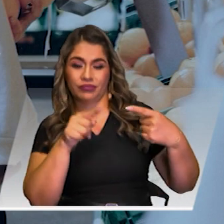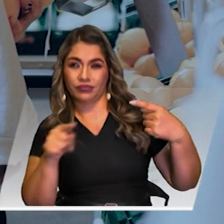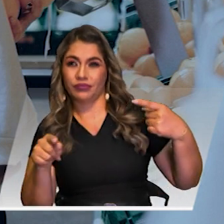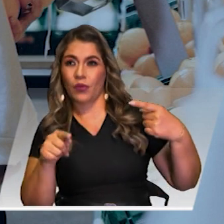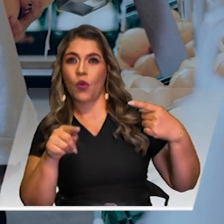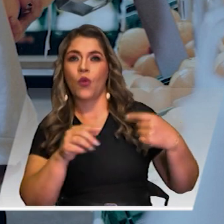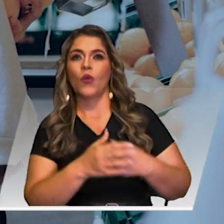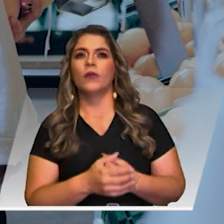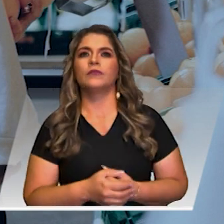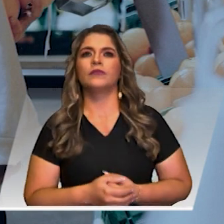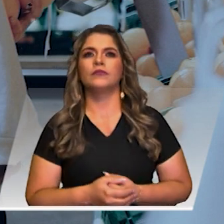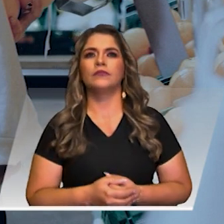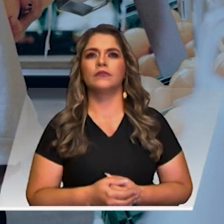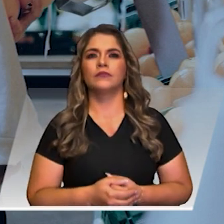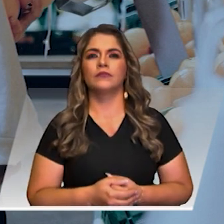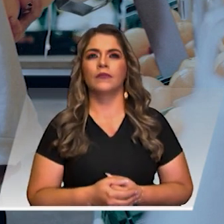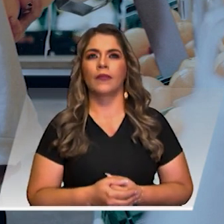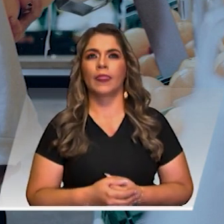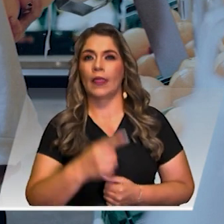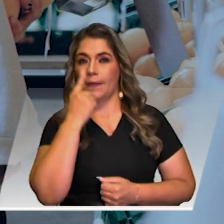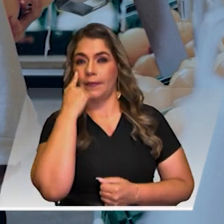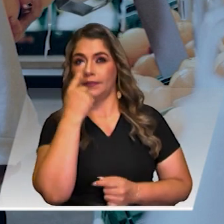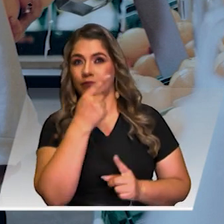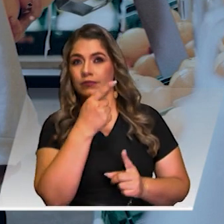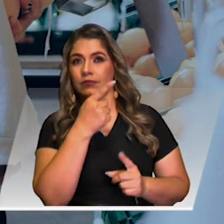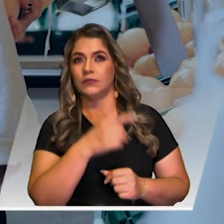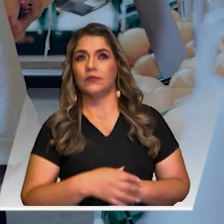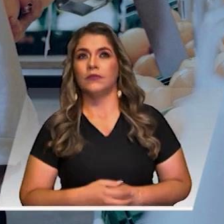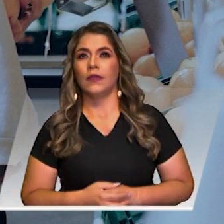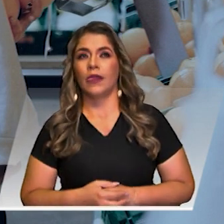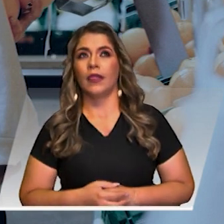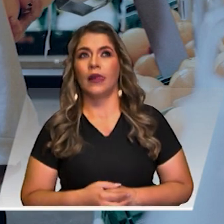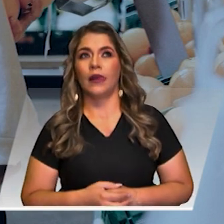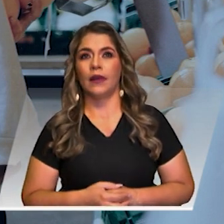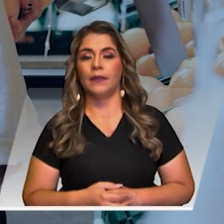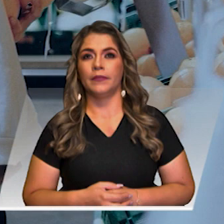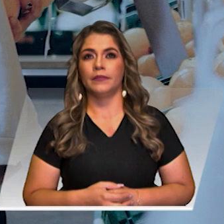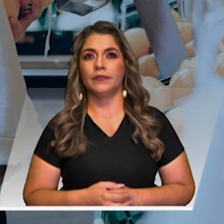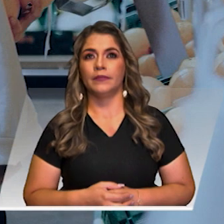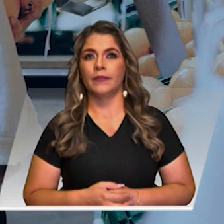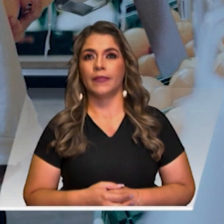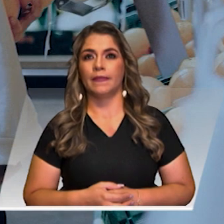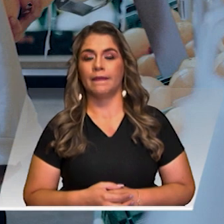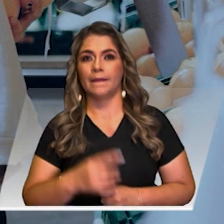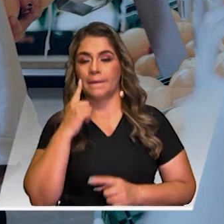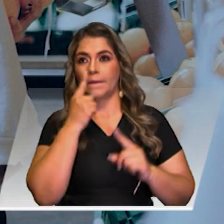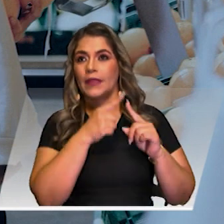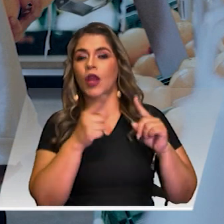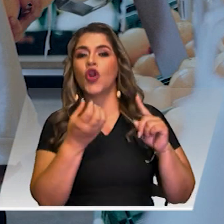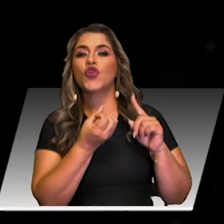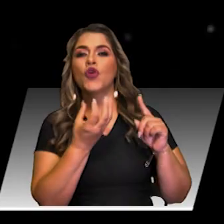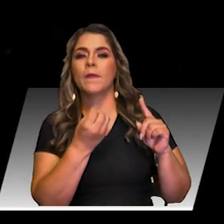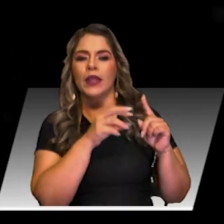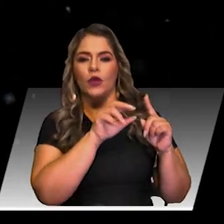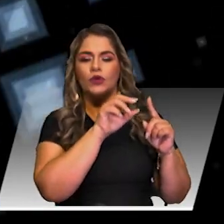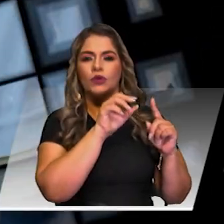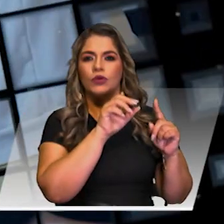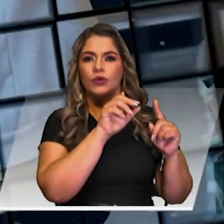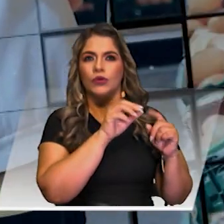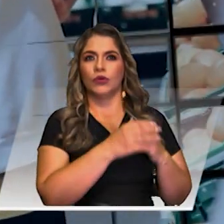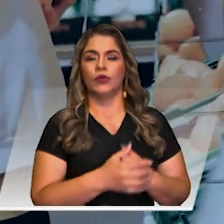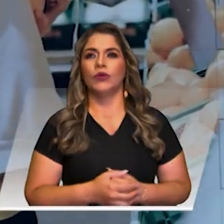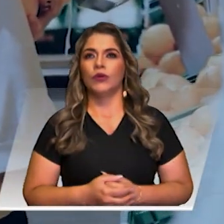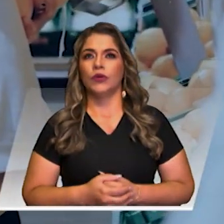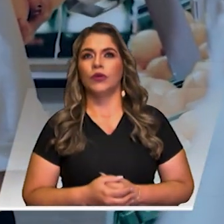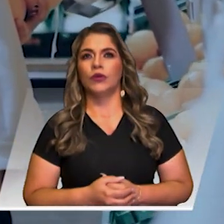tendrán acceso a establecimientos comerciales los con cedula finalizada en número impar el miércoles 12